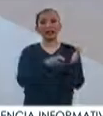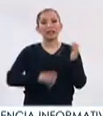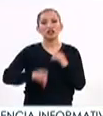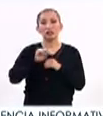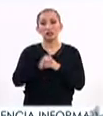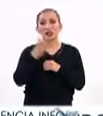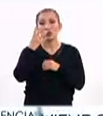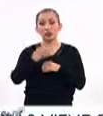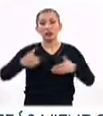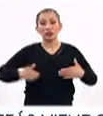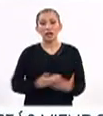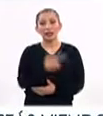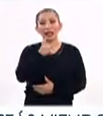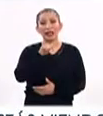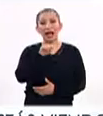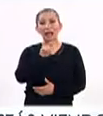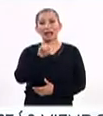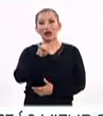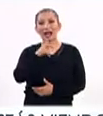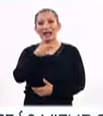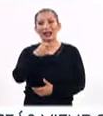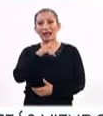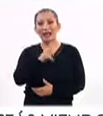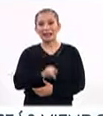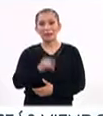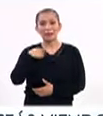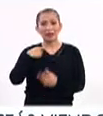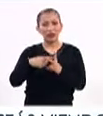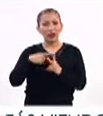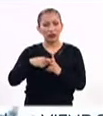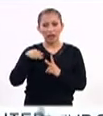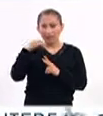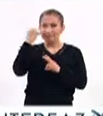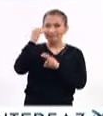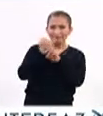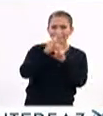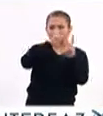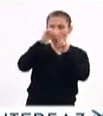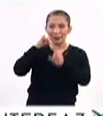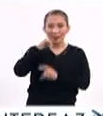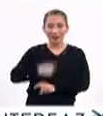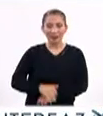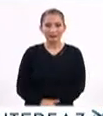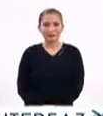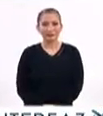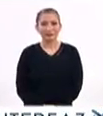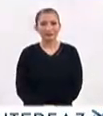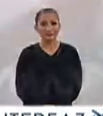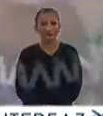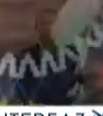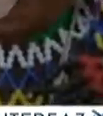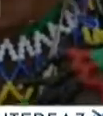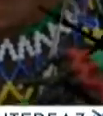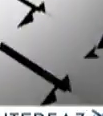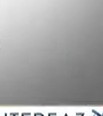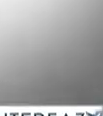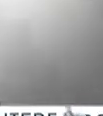En 1564 nace Galileo Galilei, matemático y astrónomo italiano.